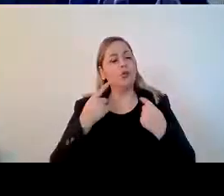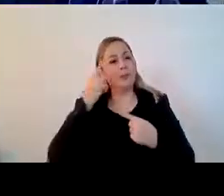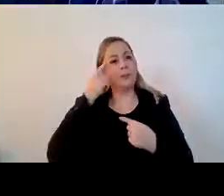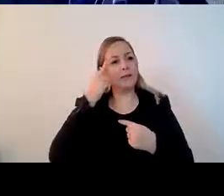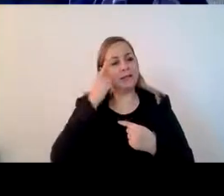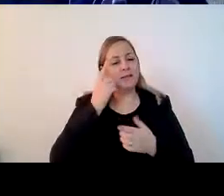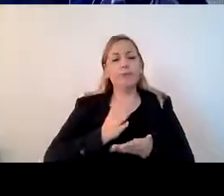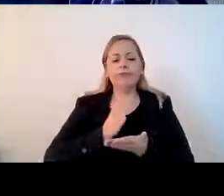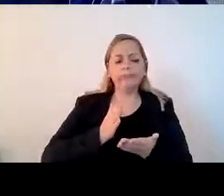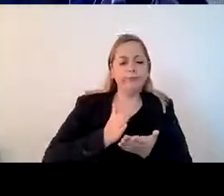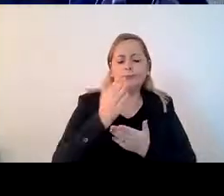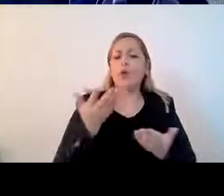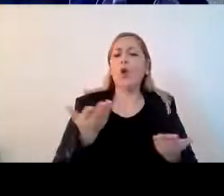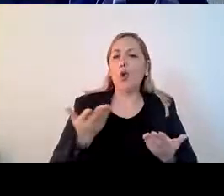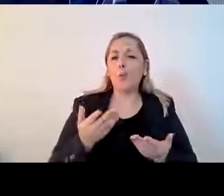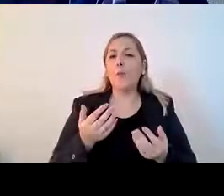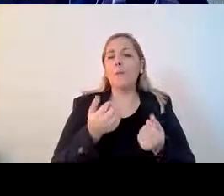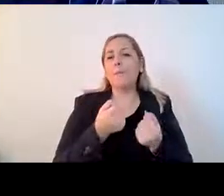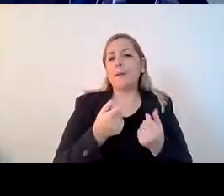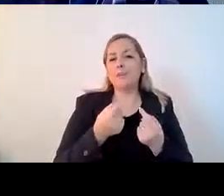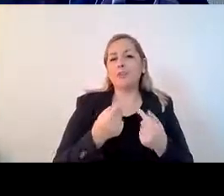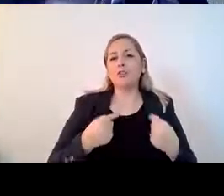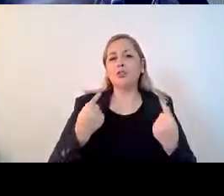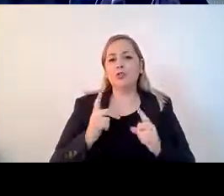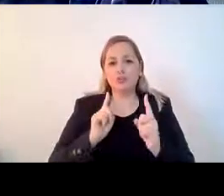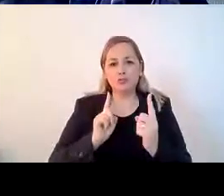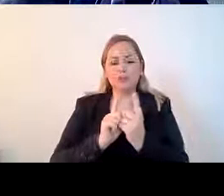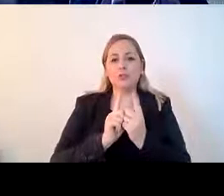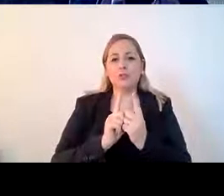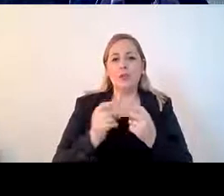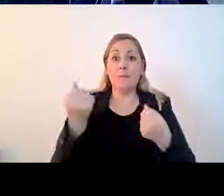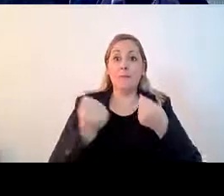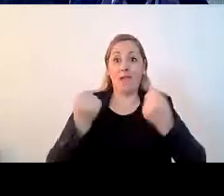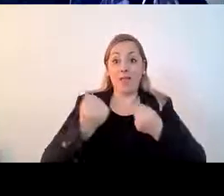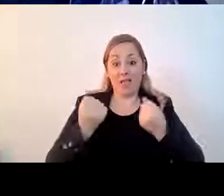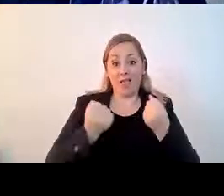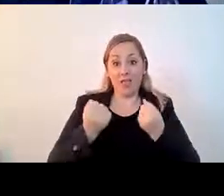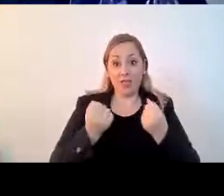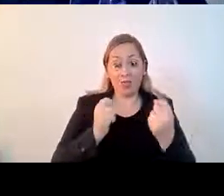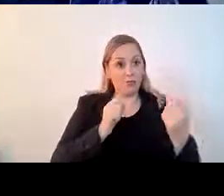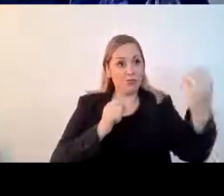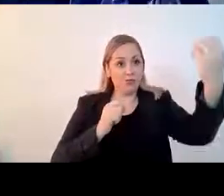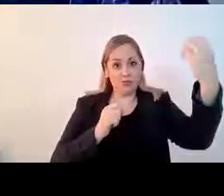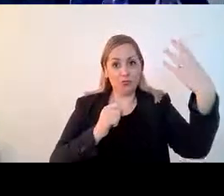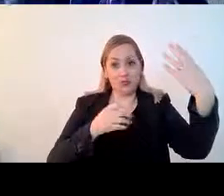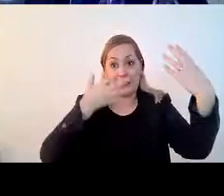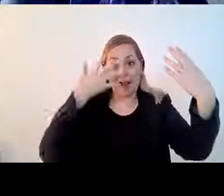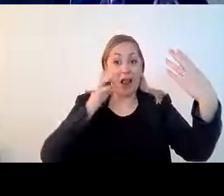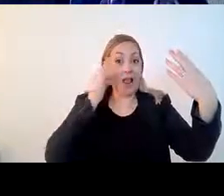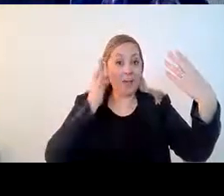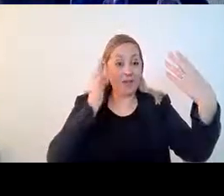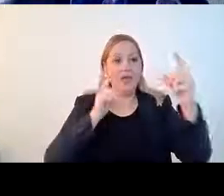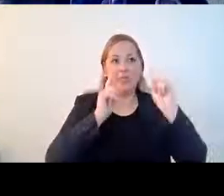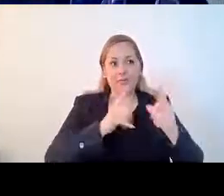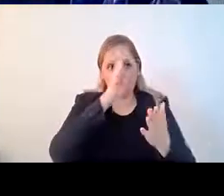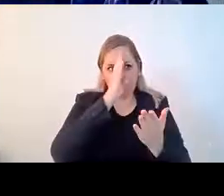cómo vamos a funcionar. Es como cuando de pronto nos encontramos, vamos manejando y nos encontramos con una luz amarilla. Debemos decidir